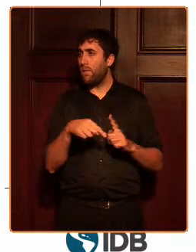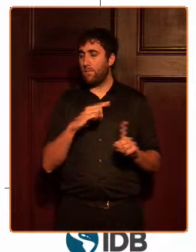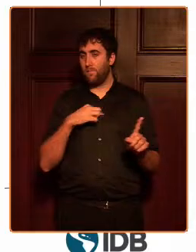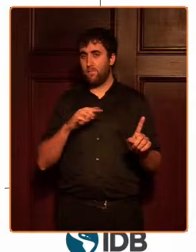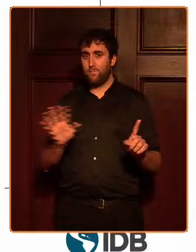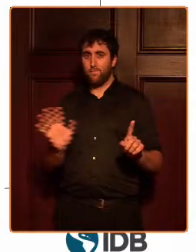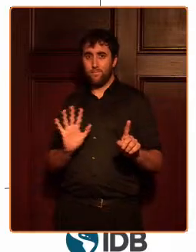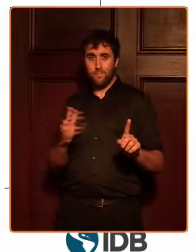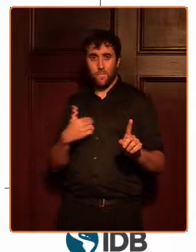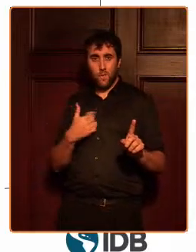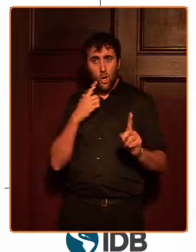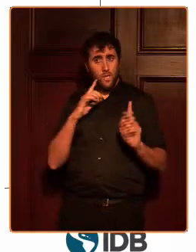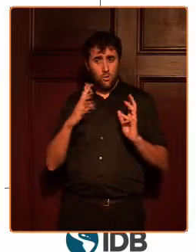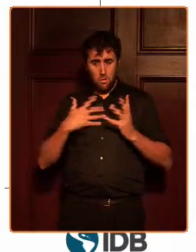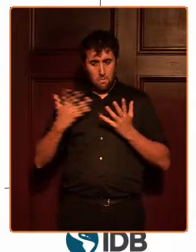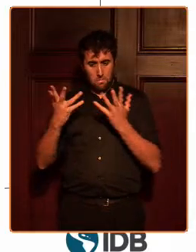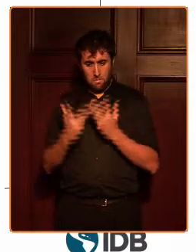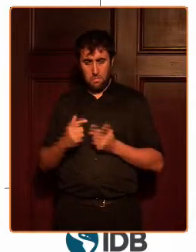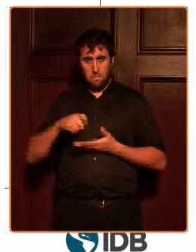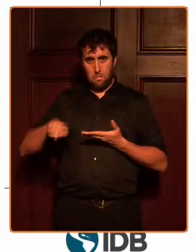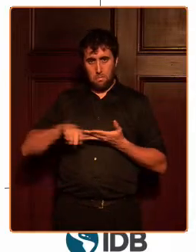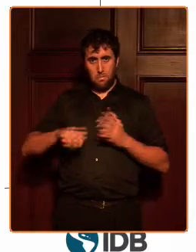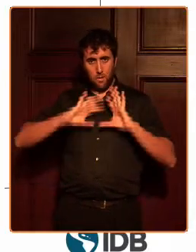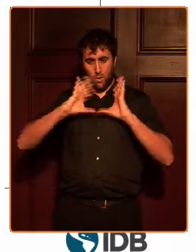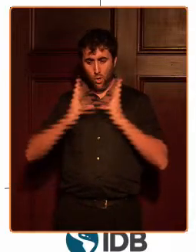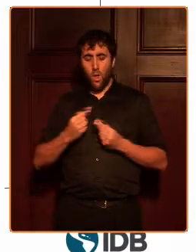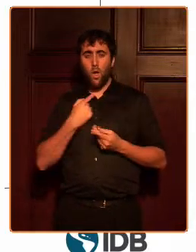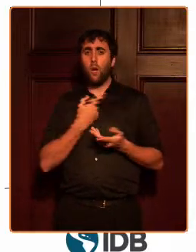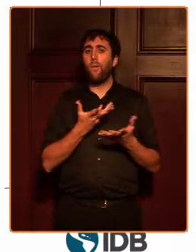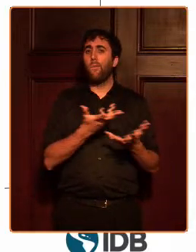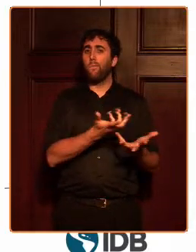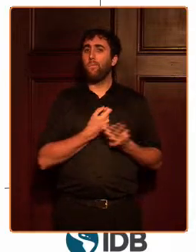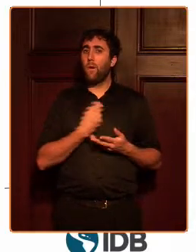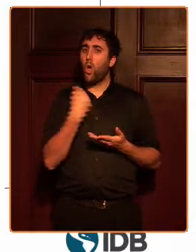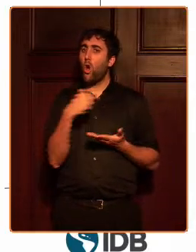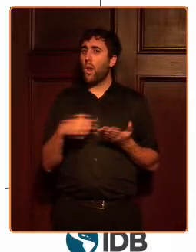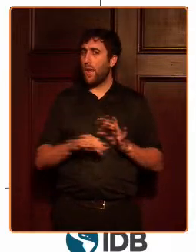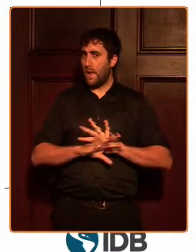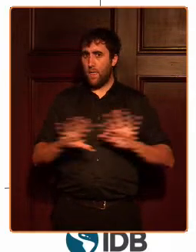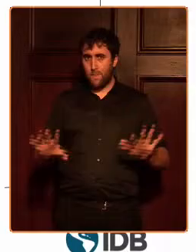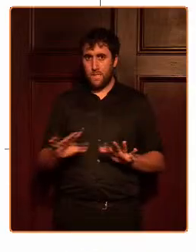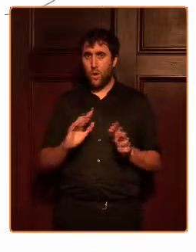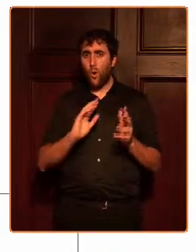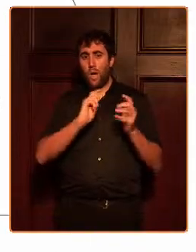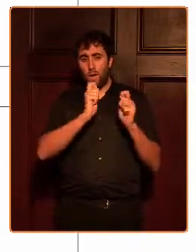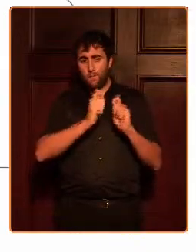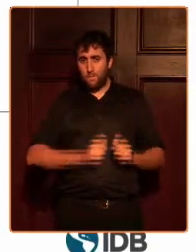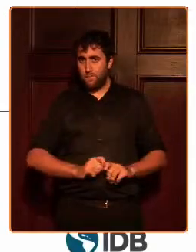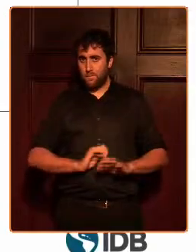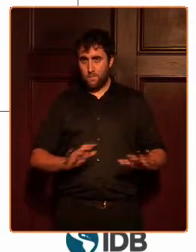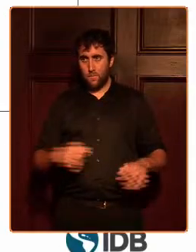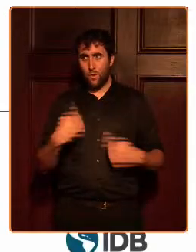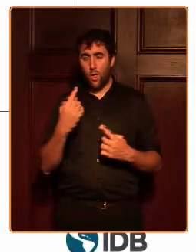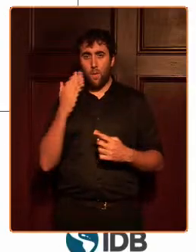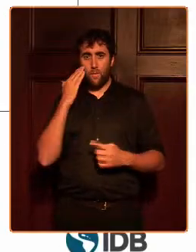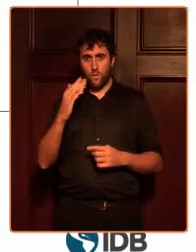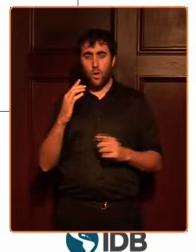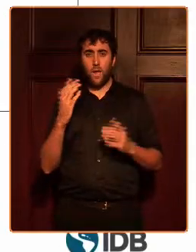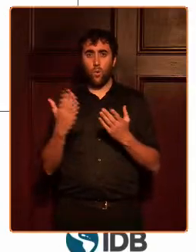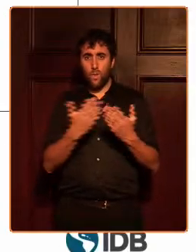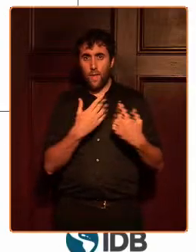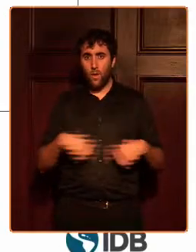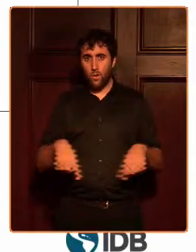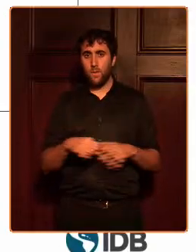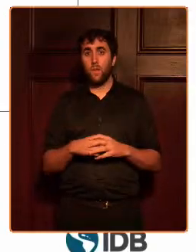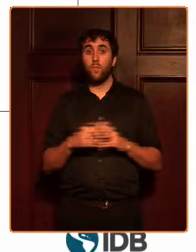solamente se lo hacen los docentes, sino que se la están haciendo también los estudiantes. Y en ese sentido lo que